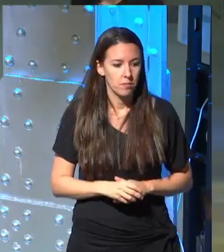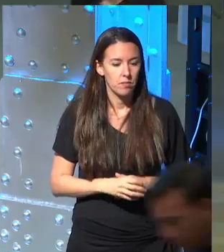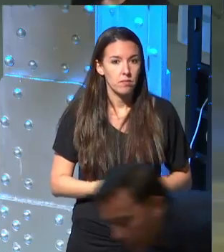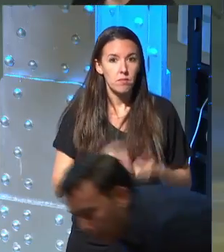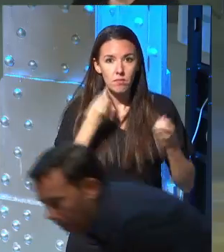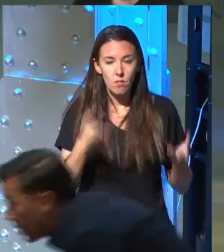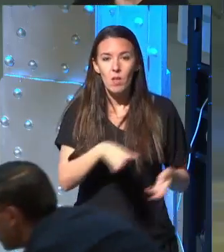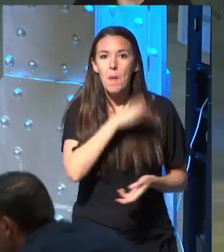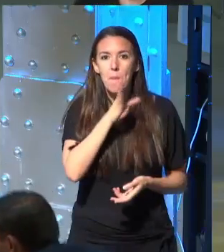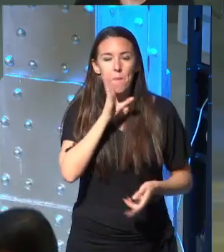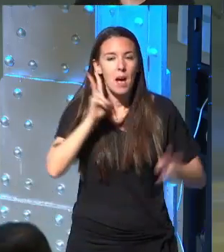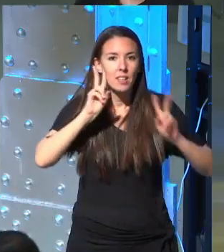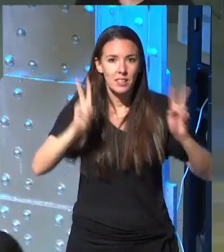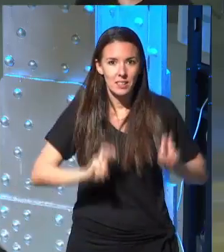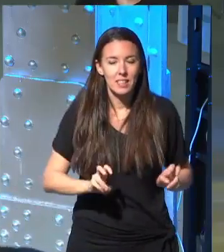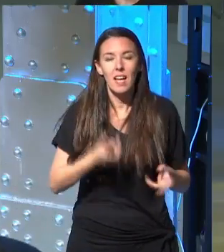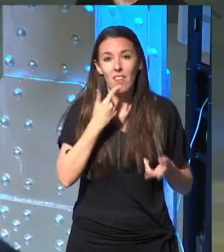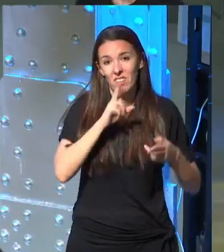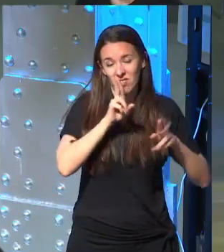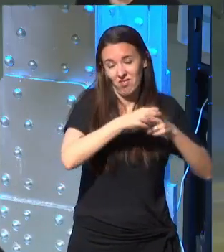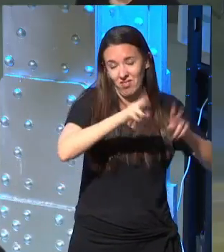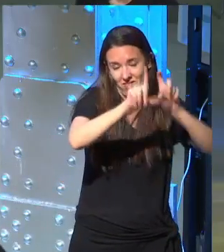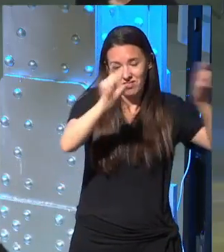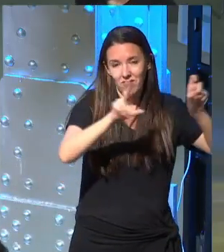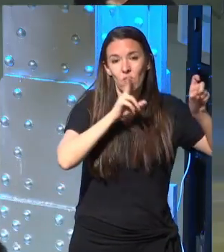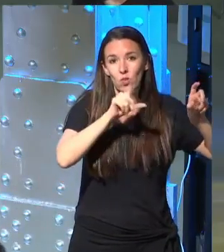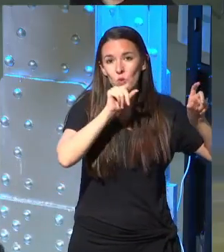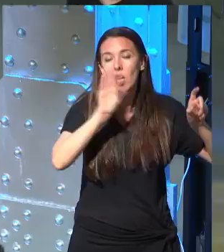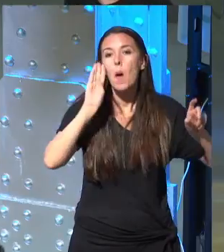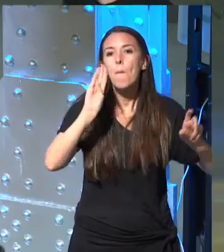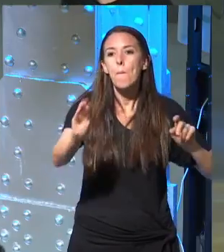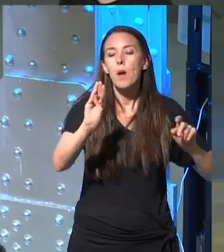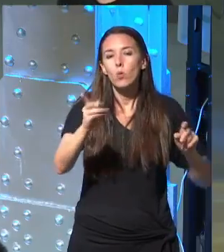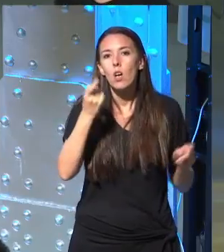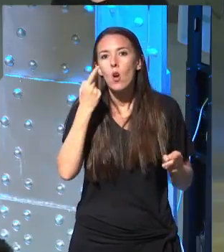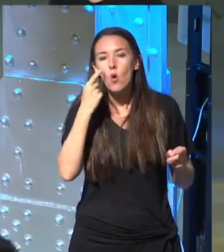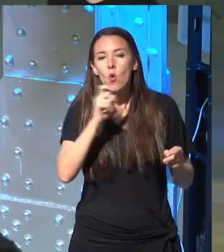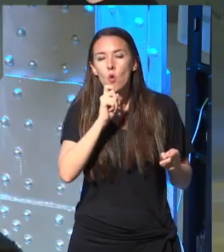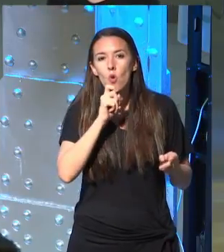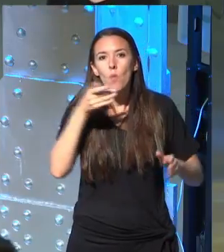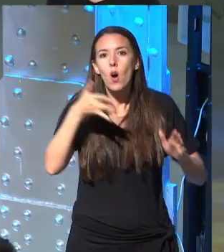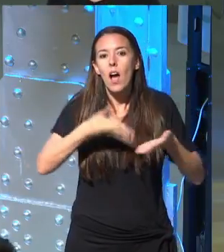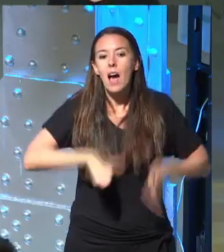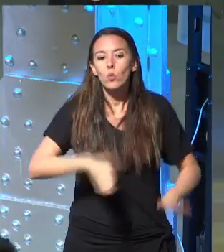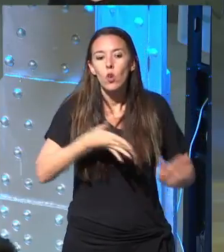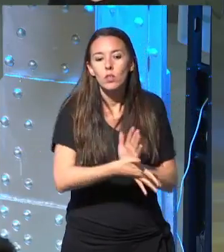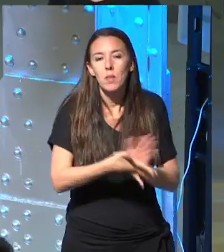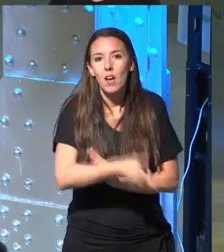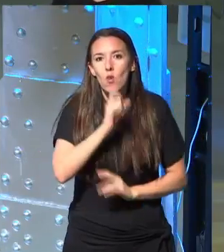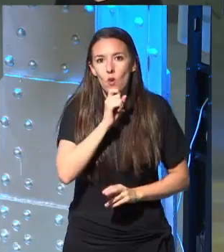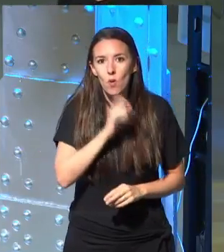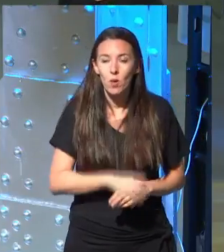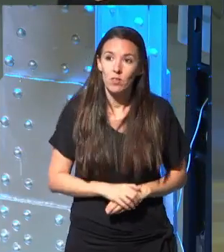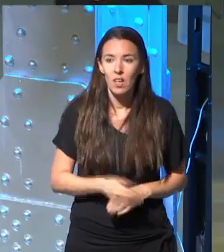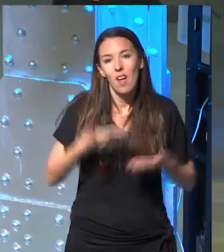Bueno, Madres Estresadas dice, oye, mini petite, esa soy yo. Pregunta Manuel Bartual, ¿cómo le ha explicado esto a su hijo? Es